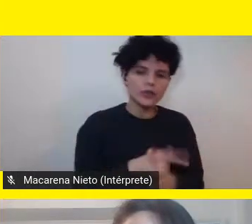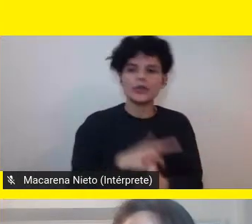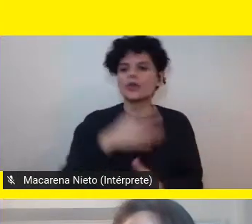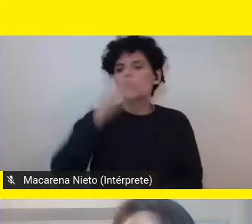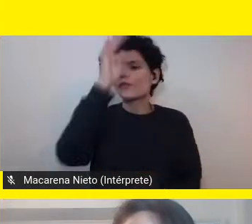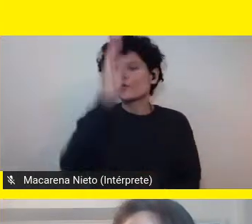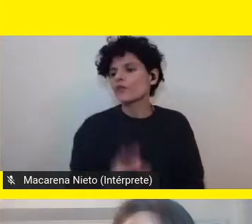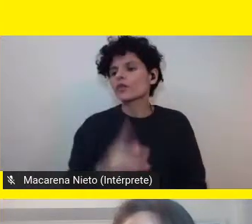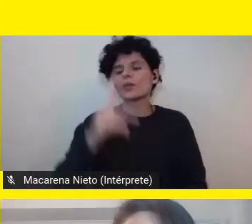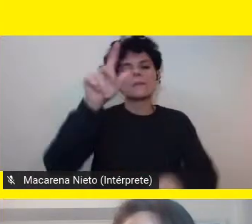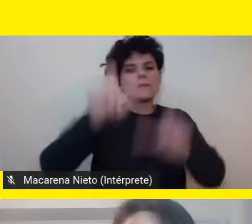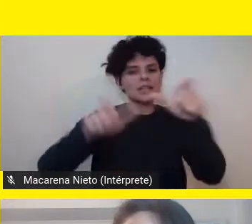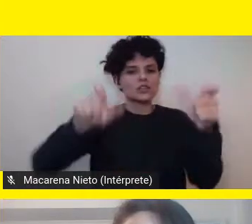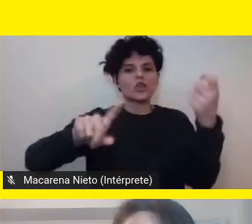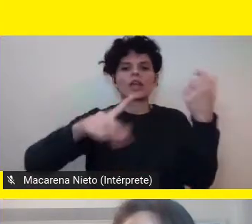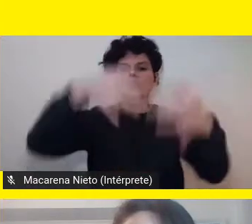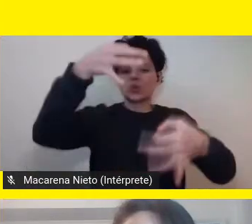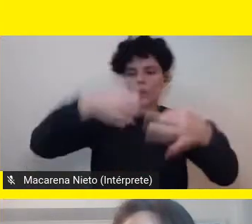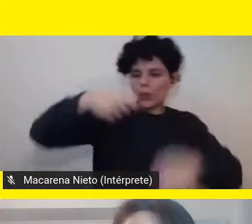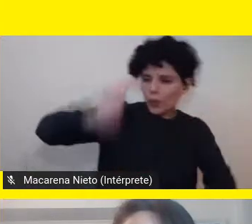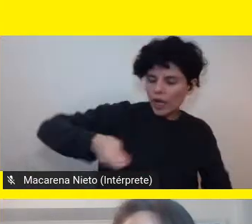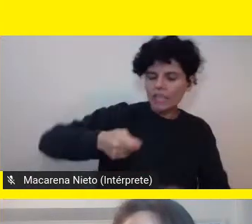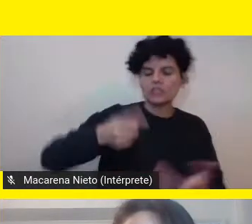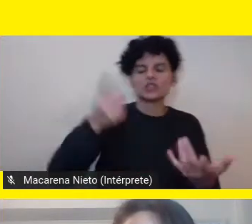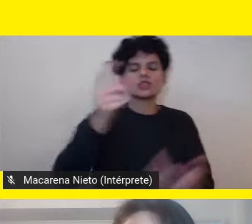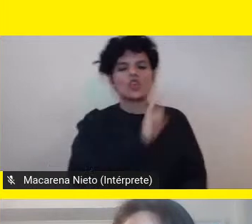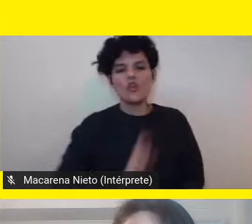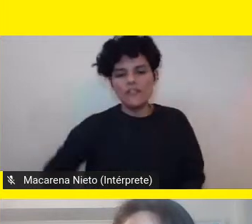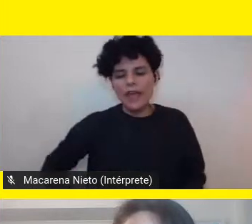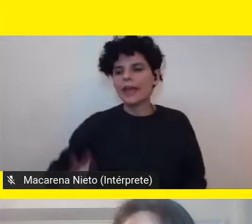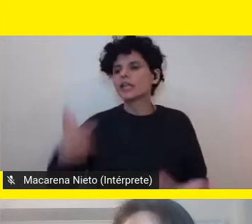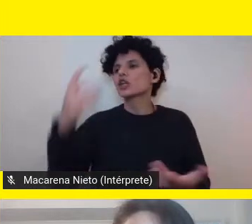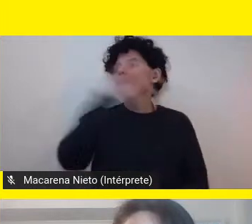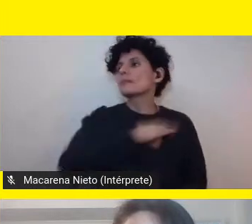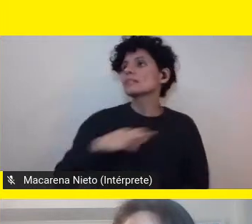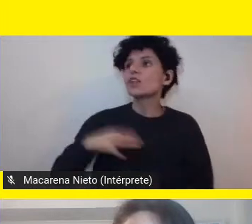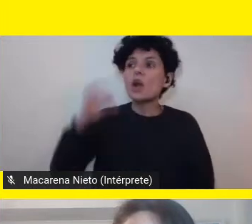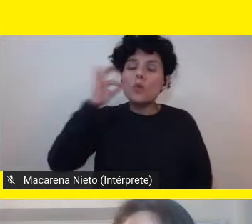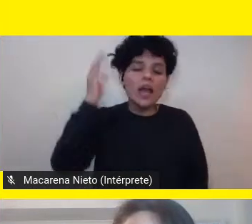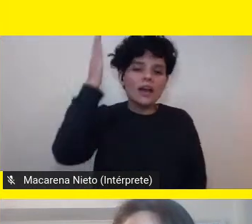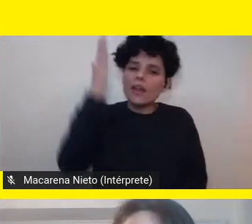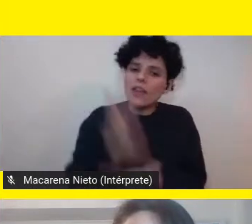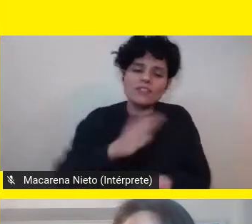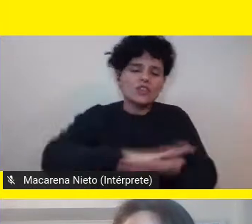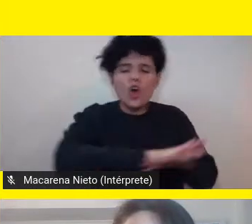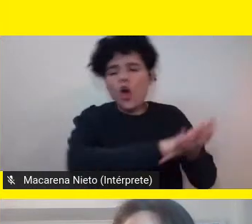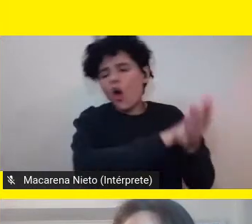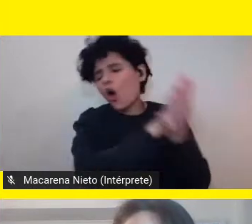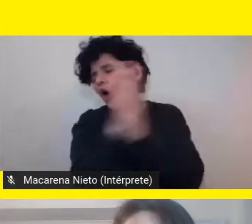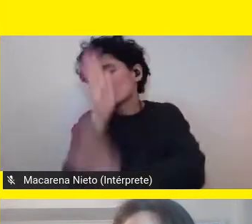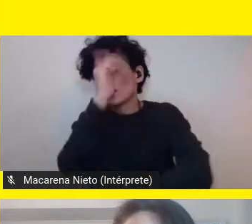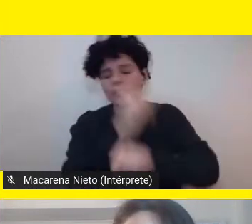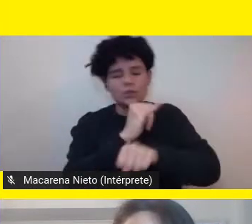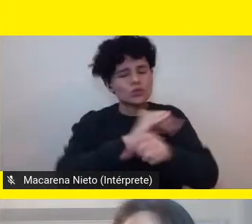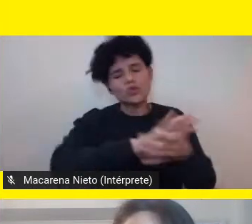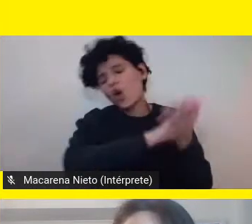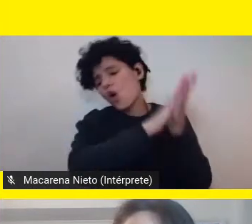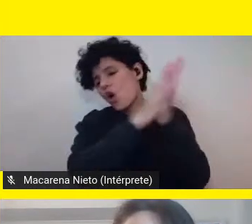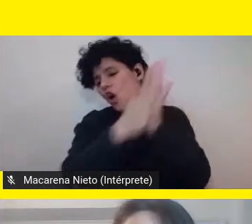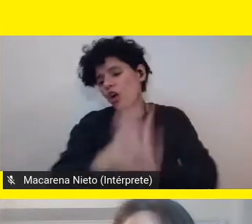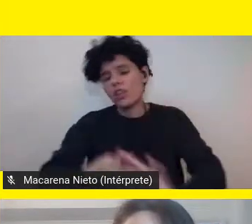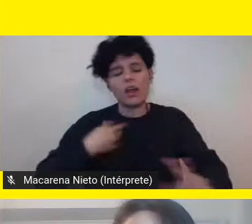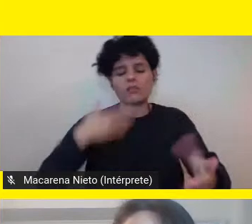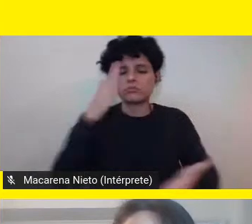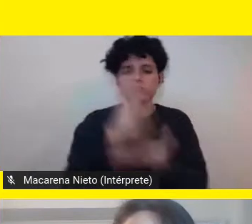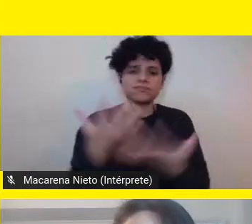de casos, desde el mismo gobierno, el Ministerio de la Mujer, que, en fin, toda la institucionalidad tiene que estar impregnada